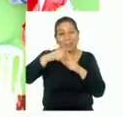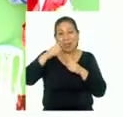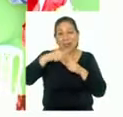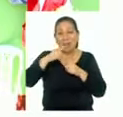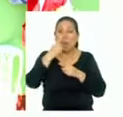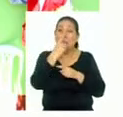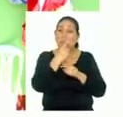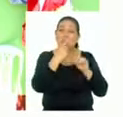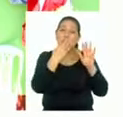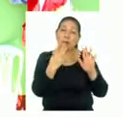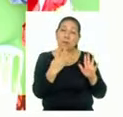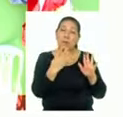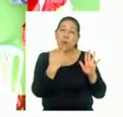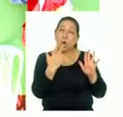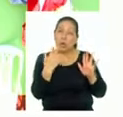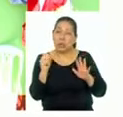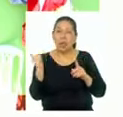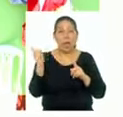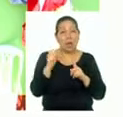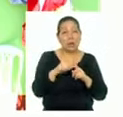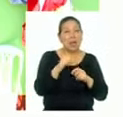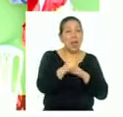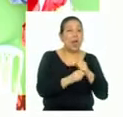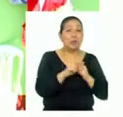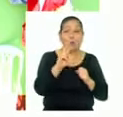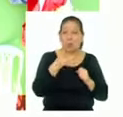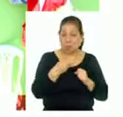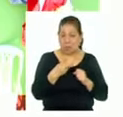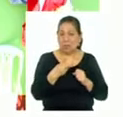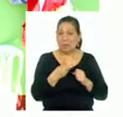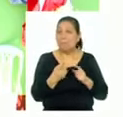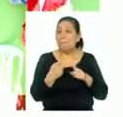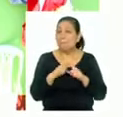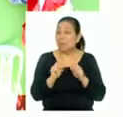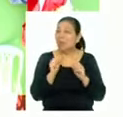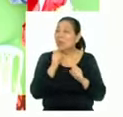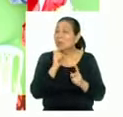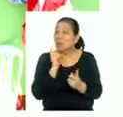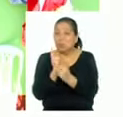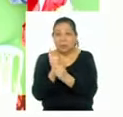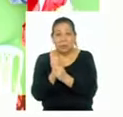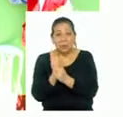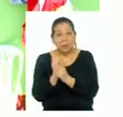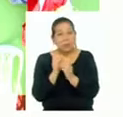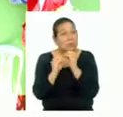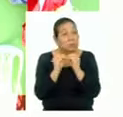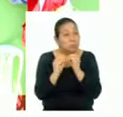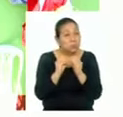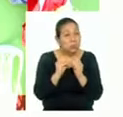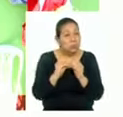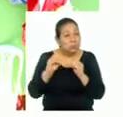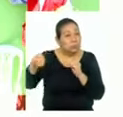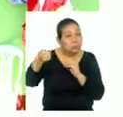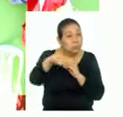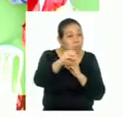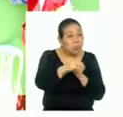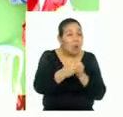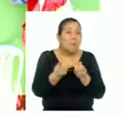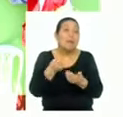en los años 1980 a 2000. Estas atenciones tienen que ver con lo que llamamos reparaciones colectivas a través